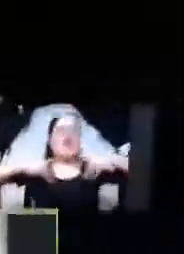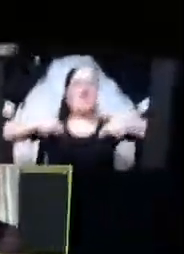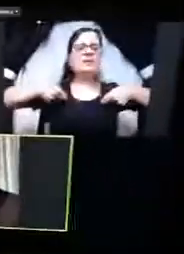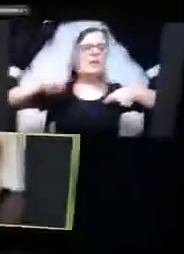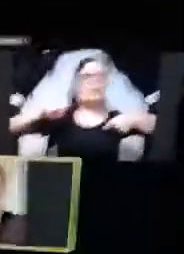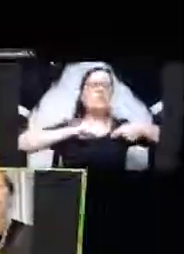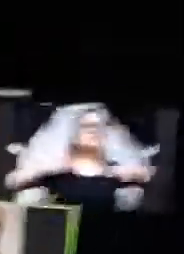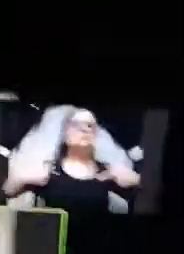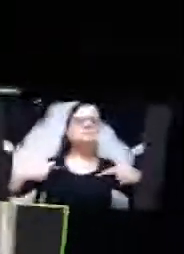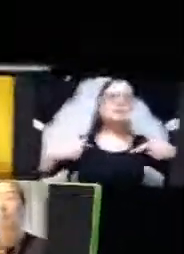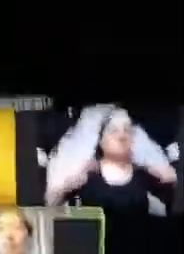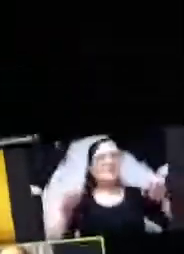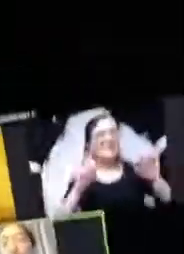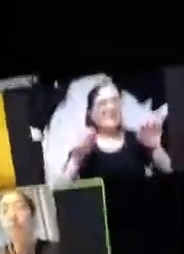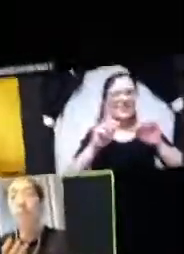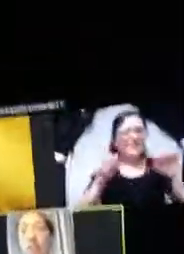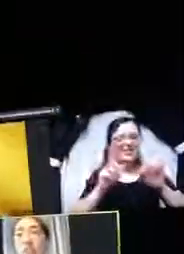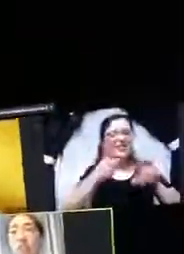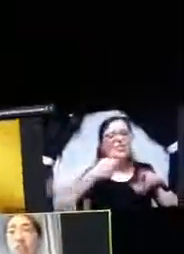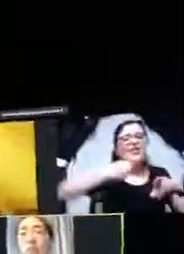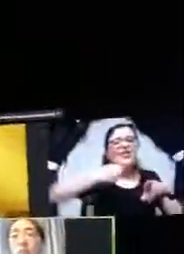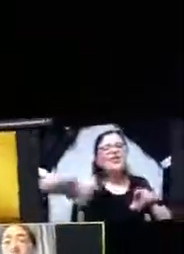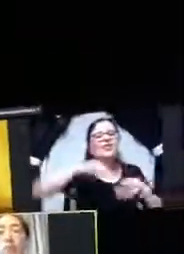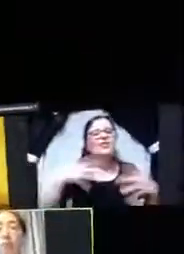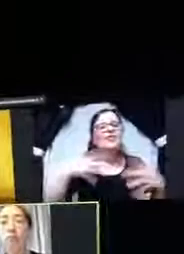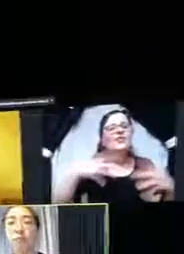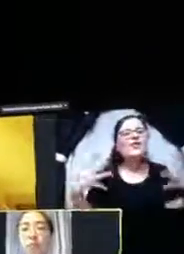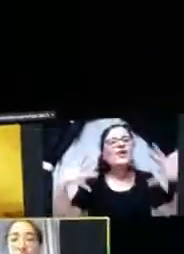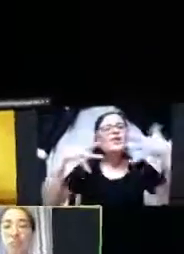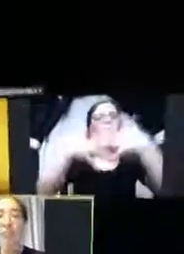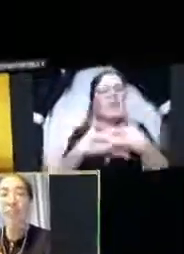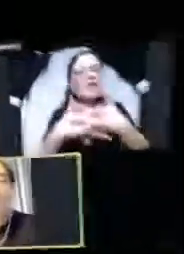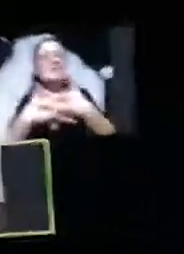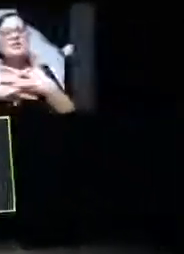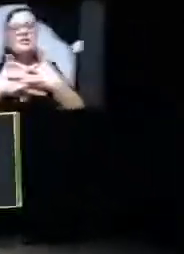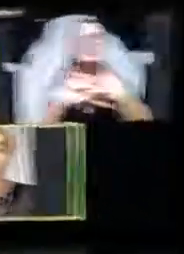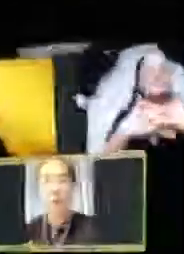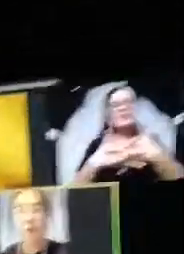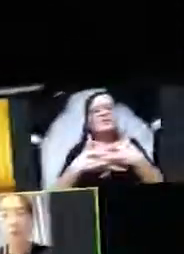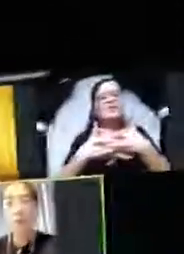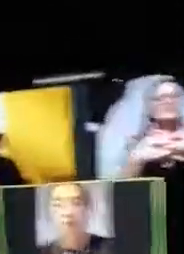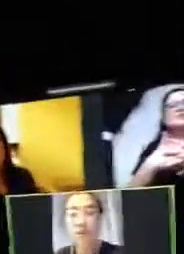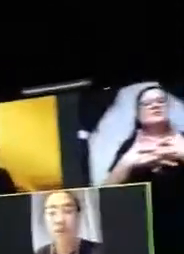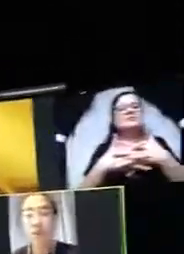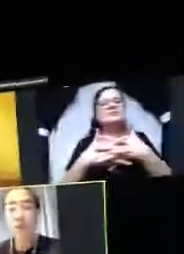montón de cosas, pero no tenemos que poner un contexto negativo